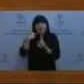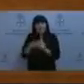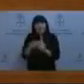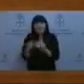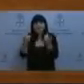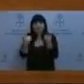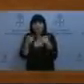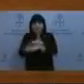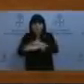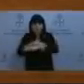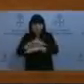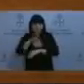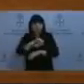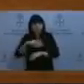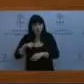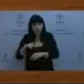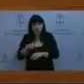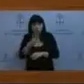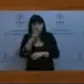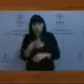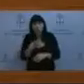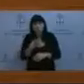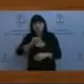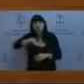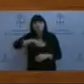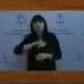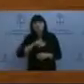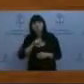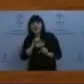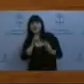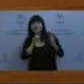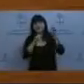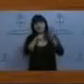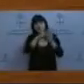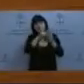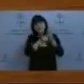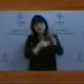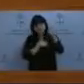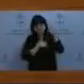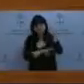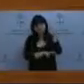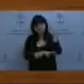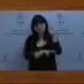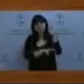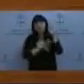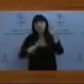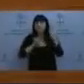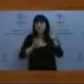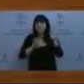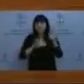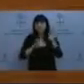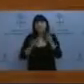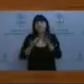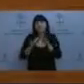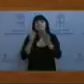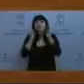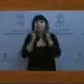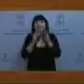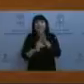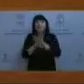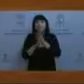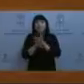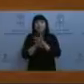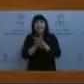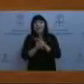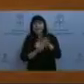Muy bien, estamos en el puesto décimo tercero Pero es que en formación continuada Estamos en el puesto décimo quinto Y